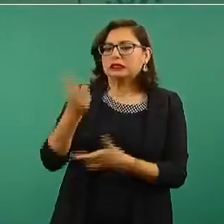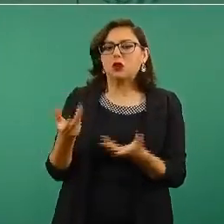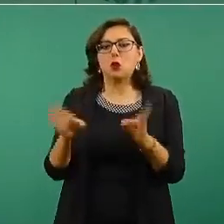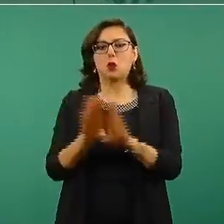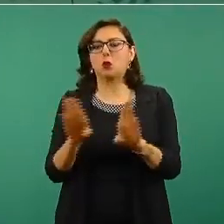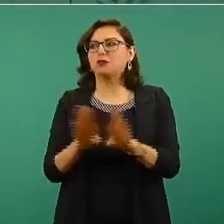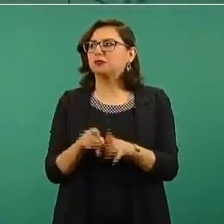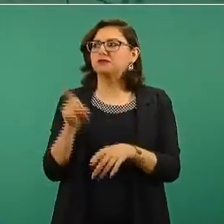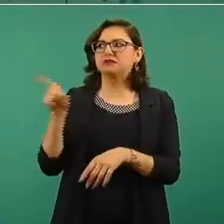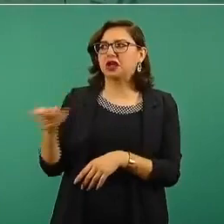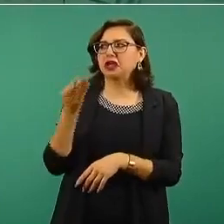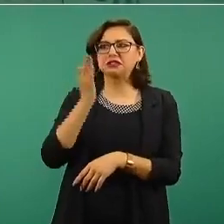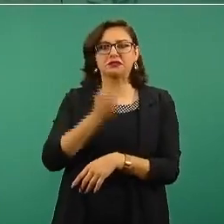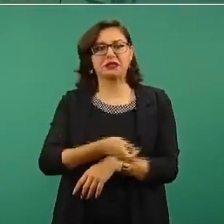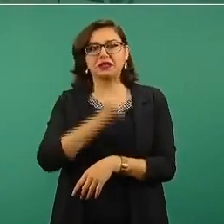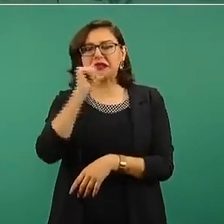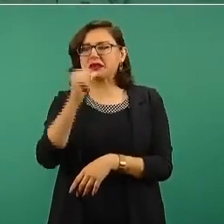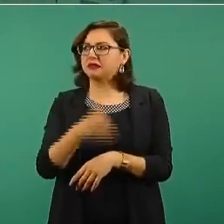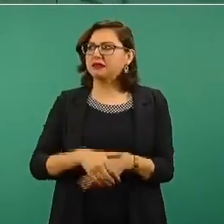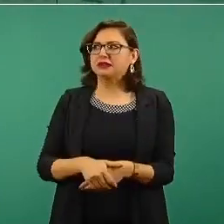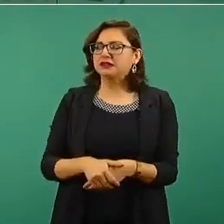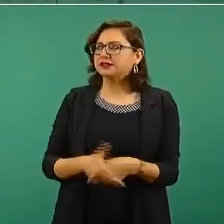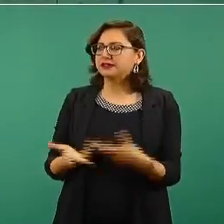No va a ceder.